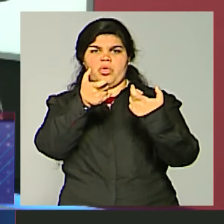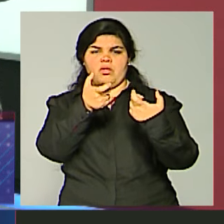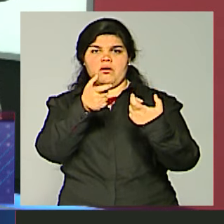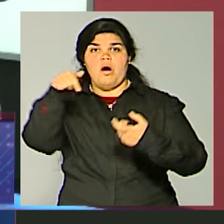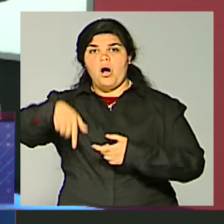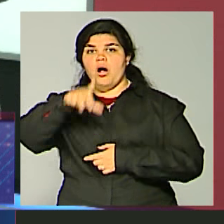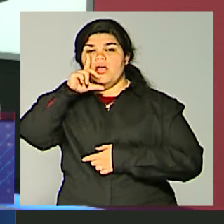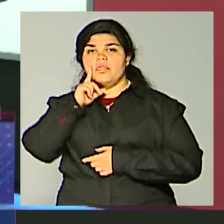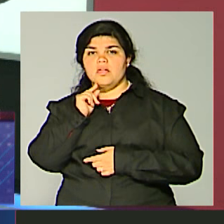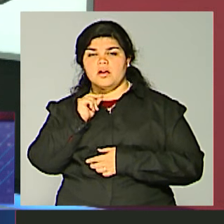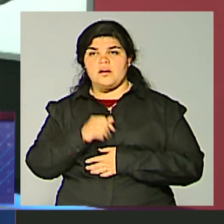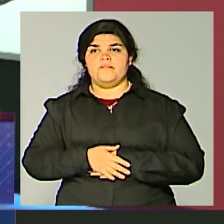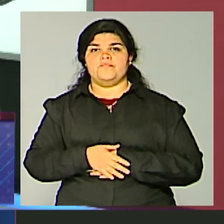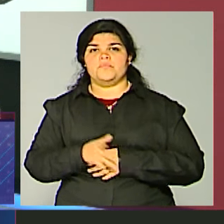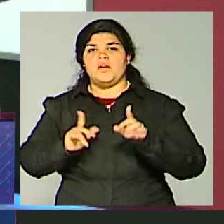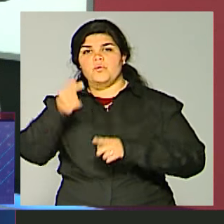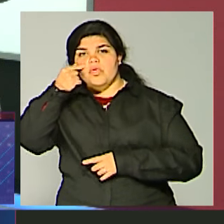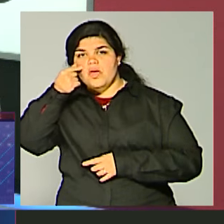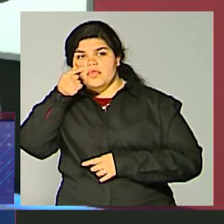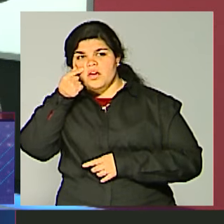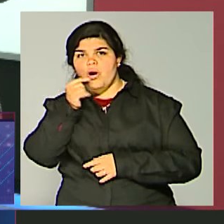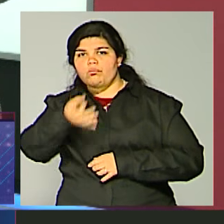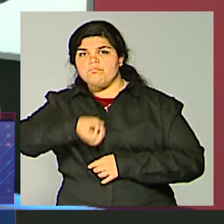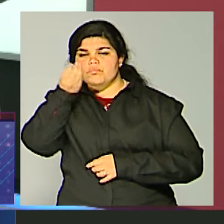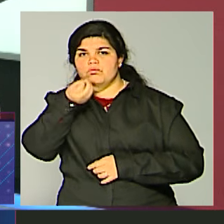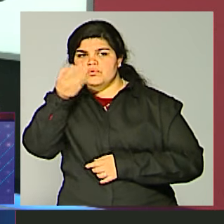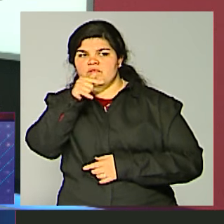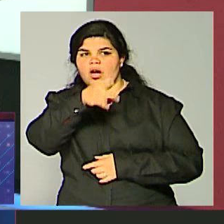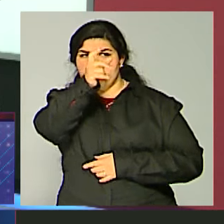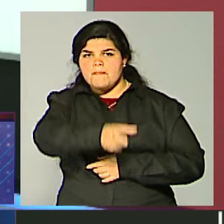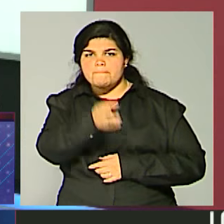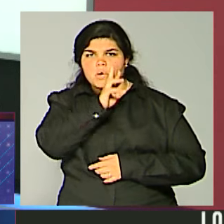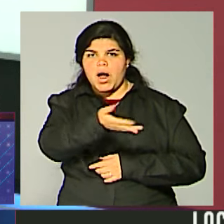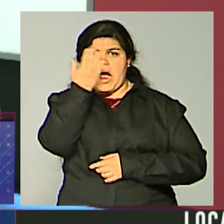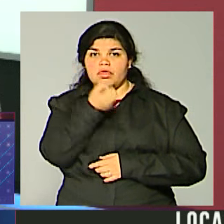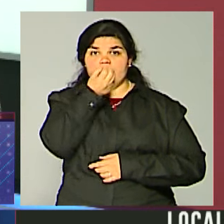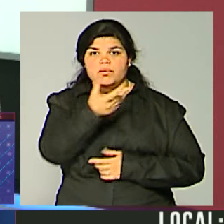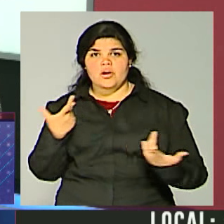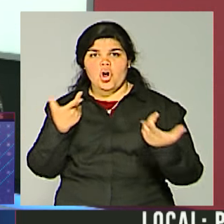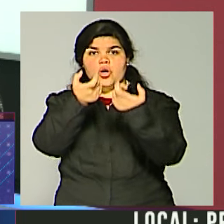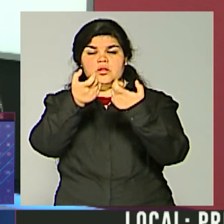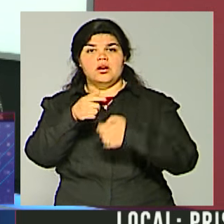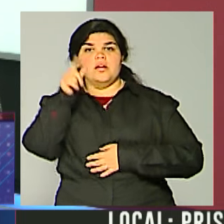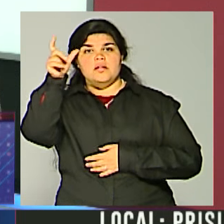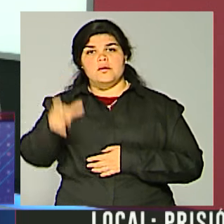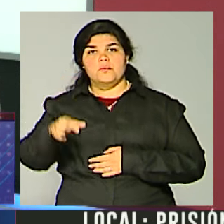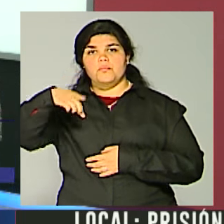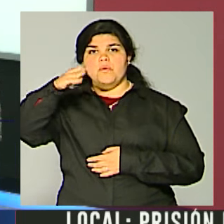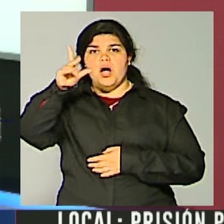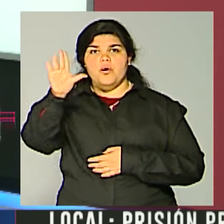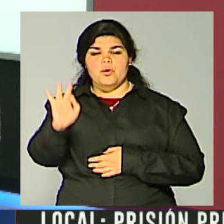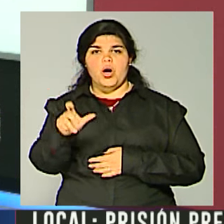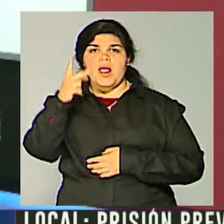hoy manifestaron algunos testigos. También pasaron algunos peritos y del tema vamos a hablar con Pablo Diab de LV4